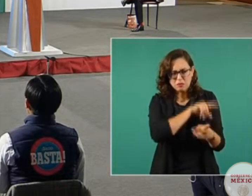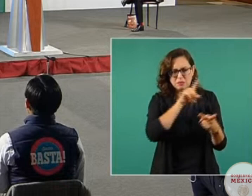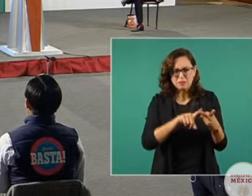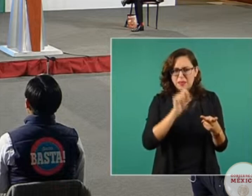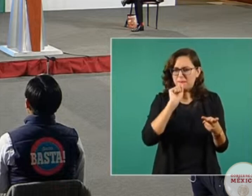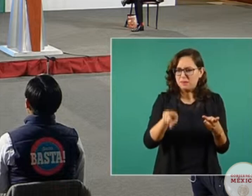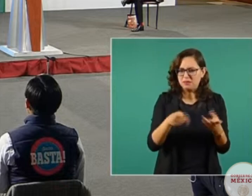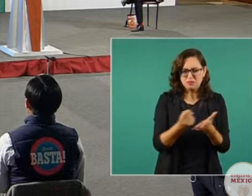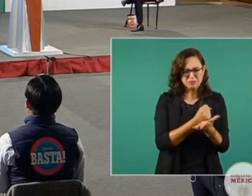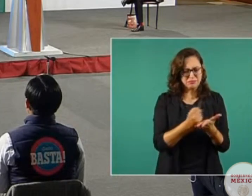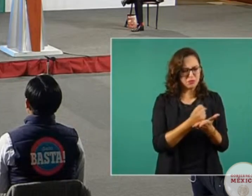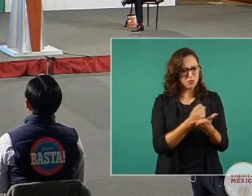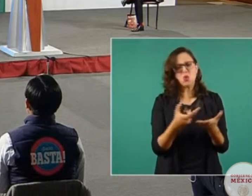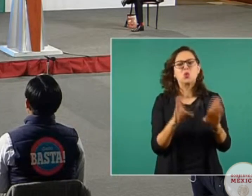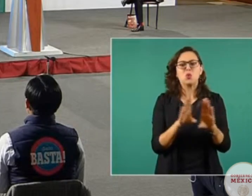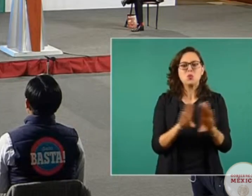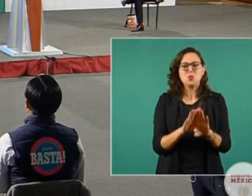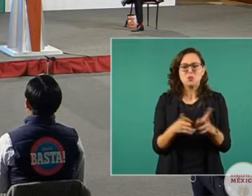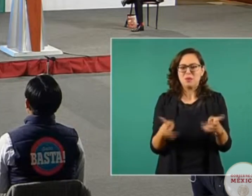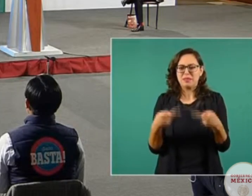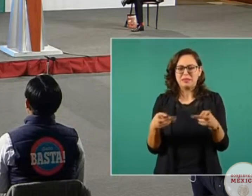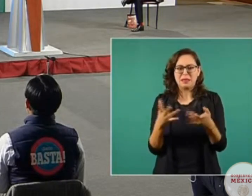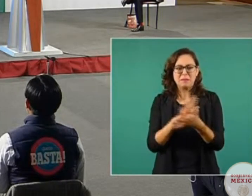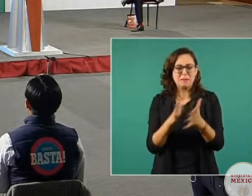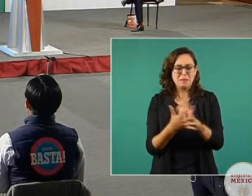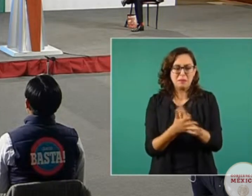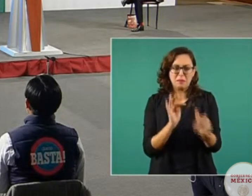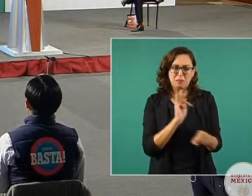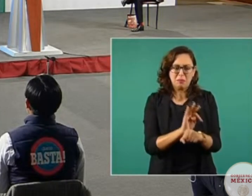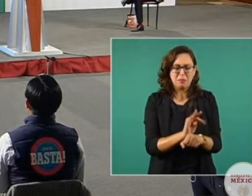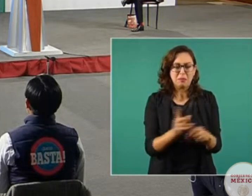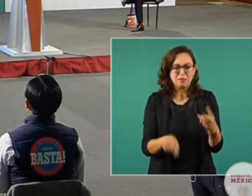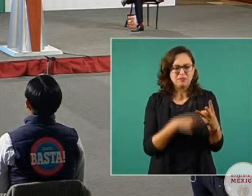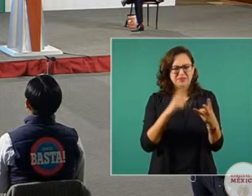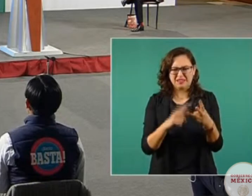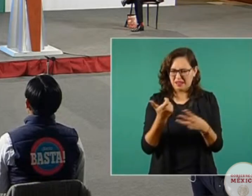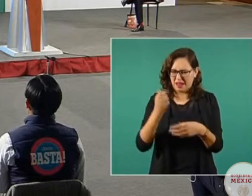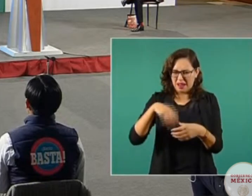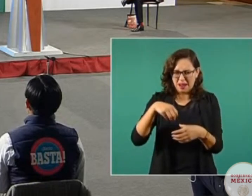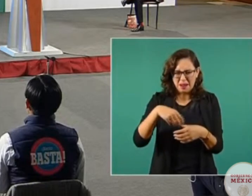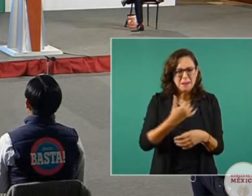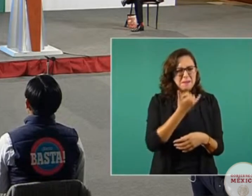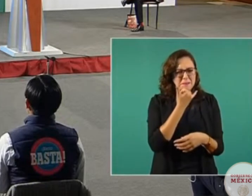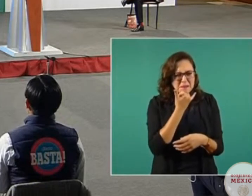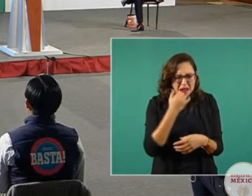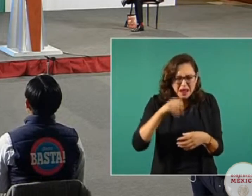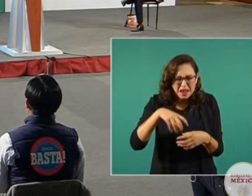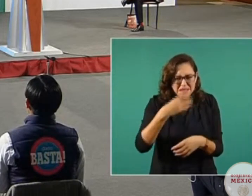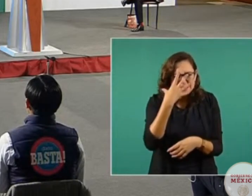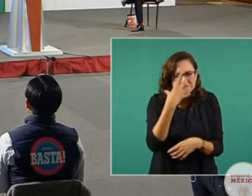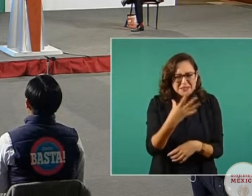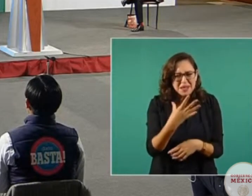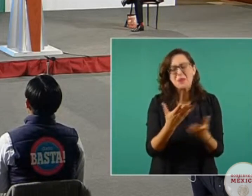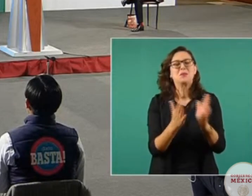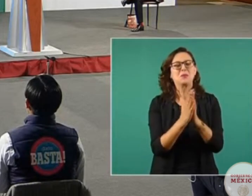eso se llama vender fiado, porque el parque industrial es tu compadre Manuel Barreiro. Y luego hablas de ahorros. ¿Ahorros en serio, Ricardo? Habiendo sido en esa